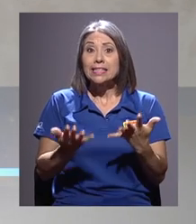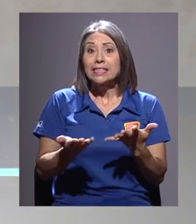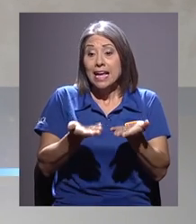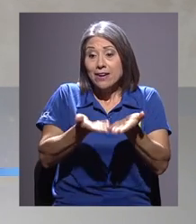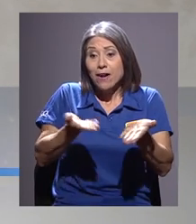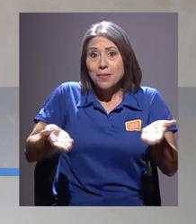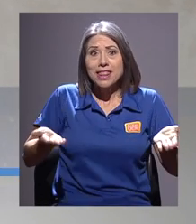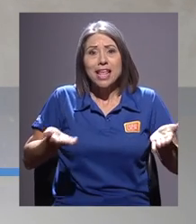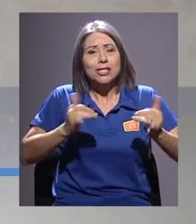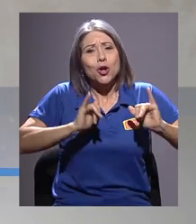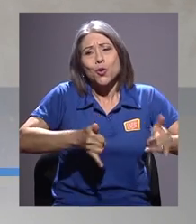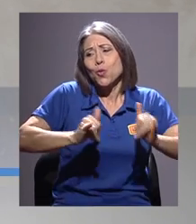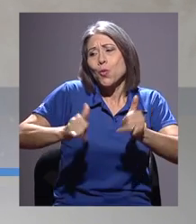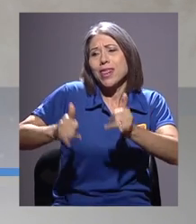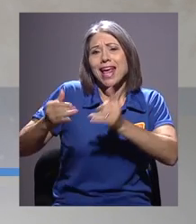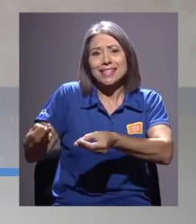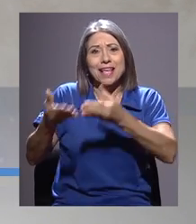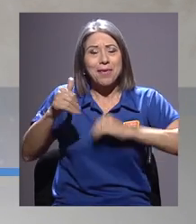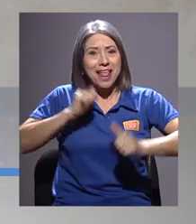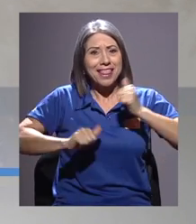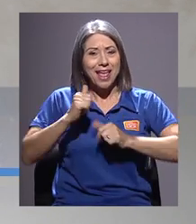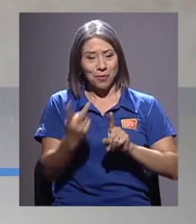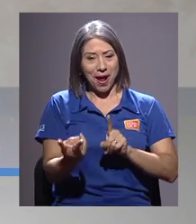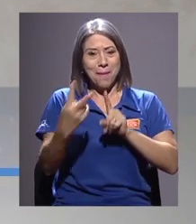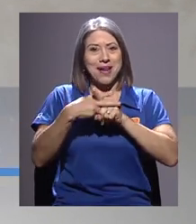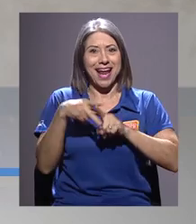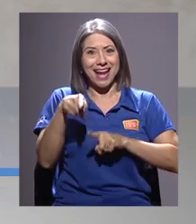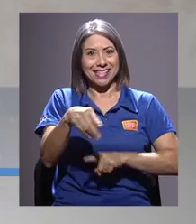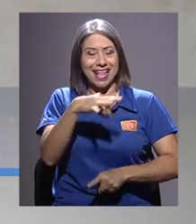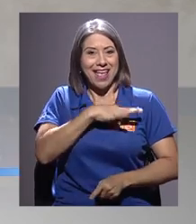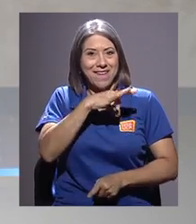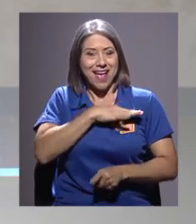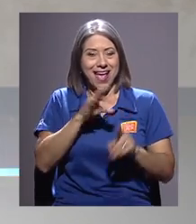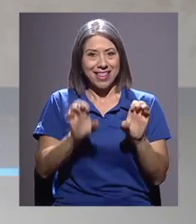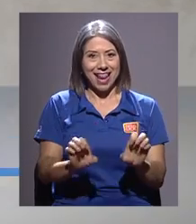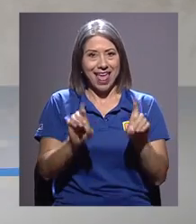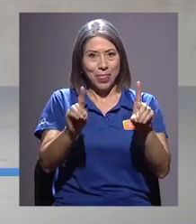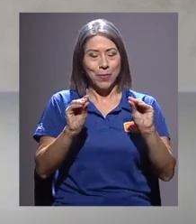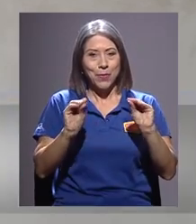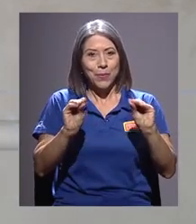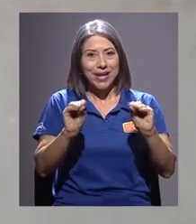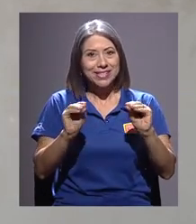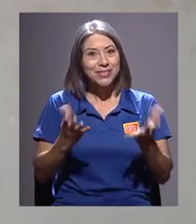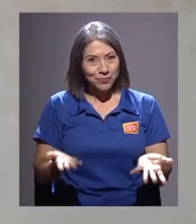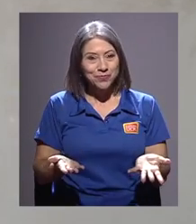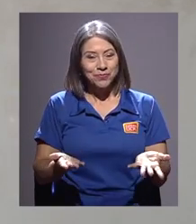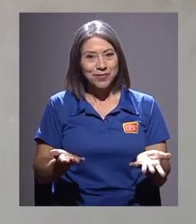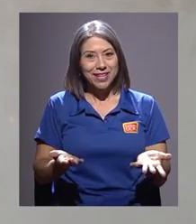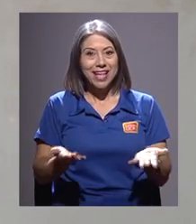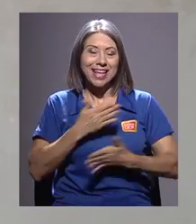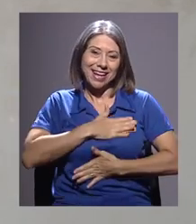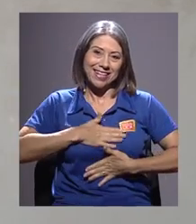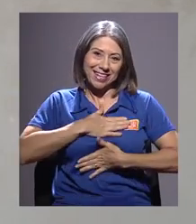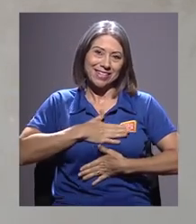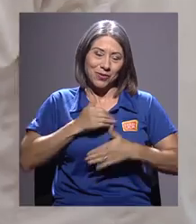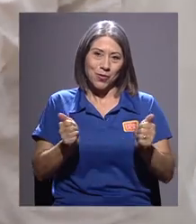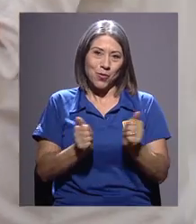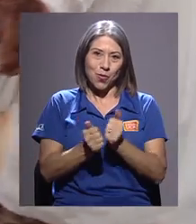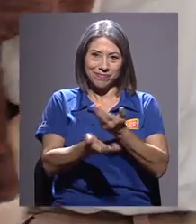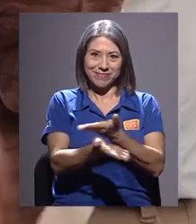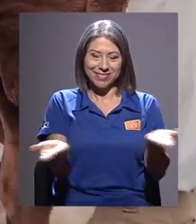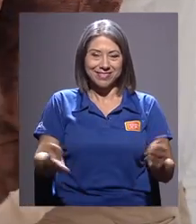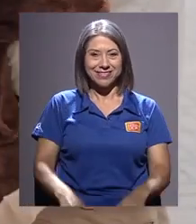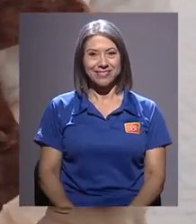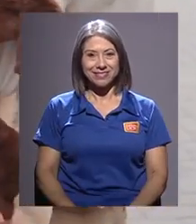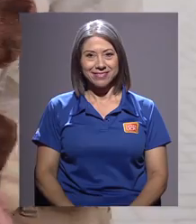poco de las herramientas lúdicas que me da el teatro en favor de la educación y la recreación con esta